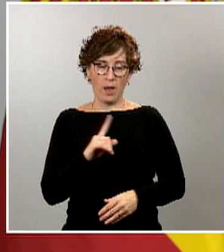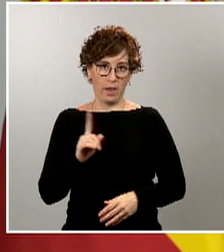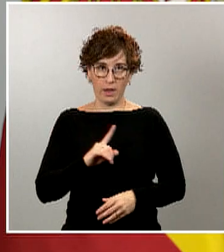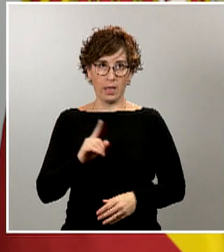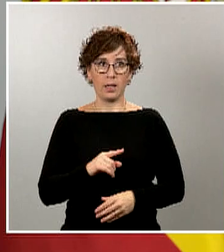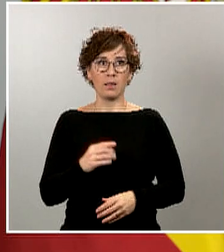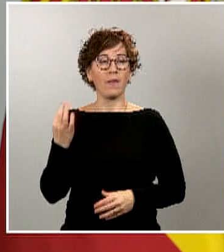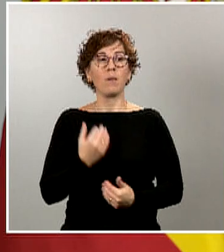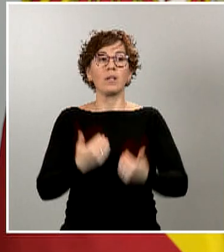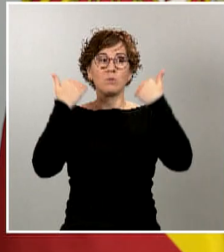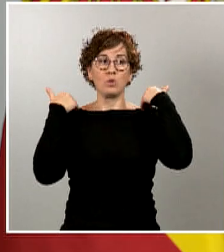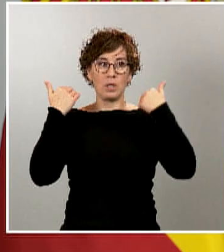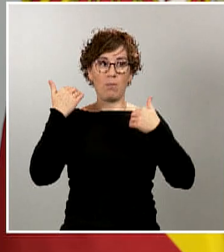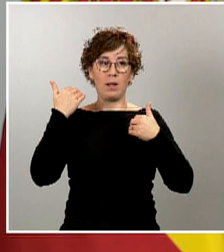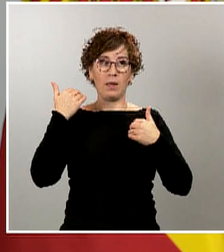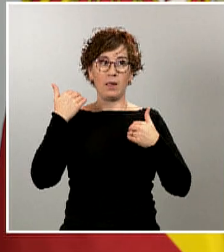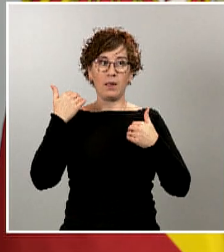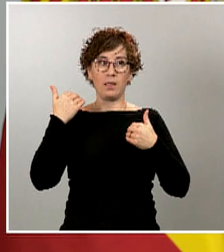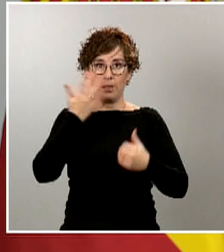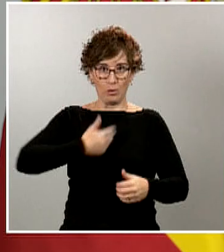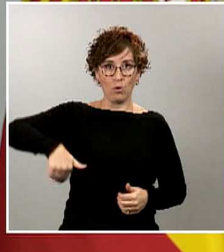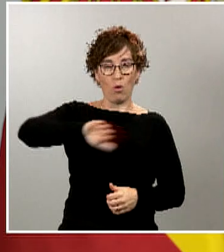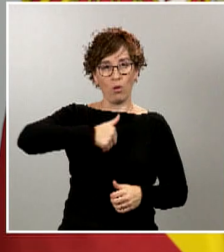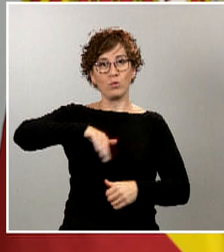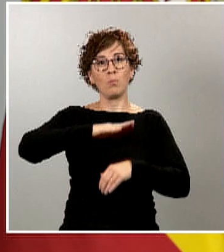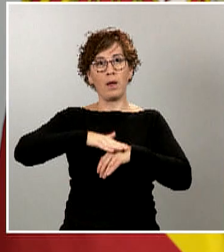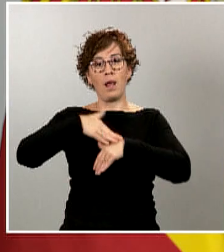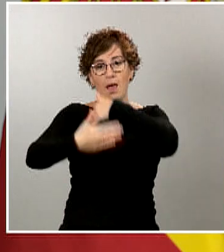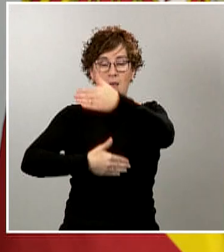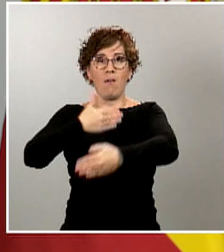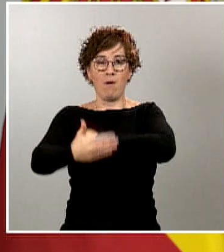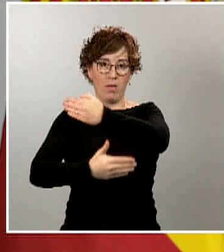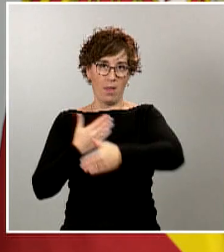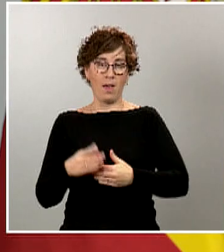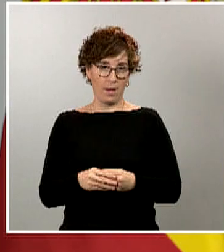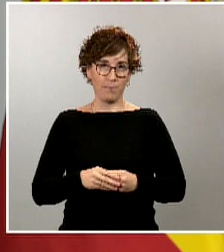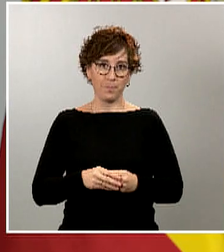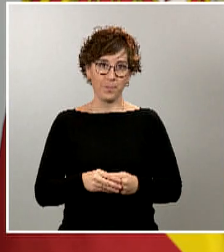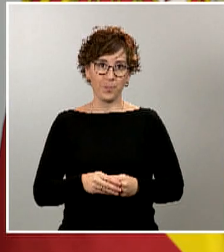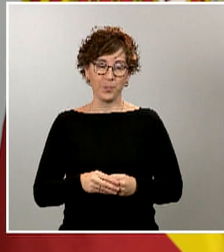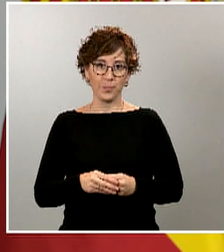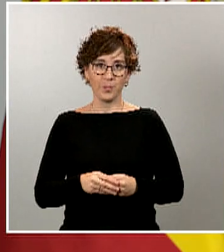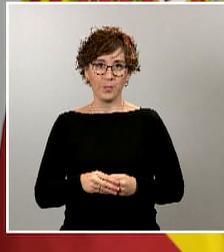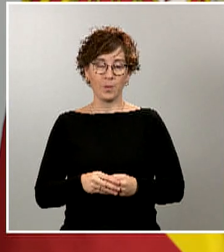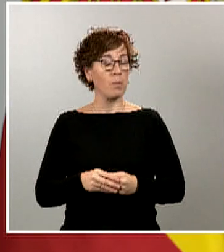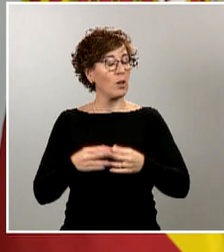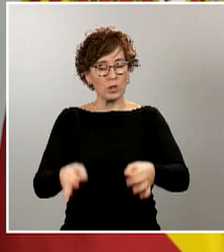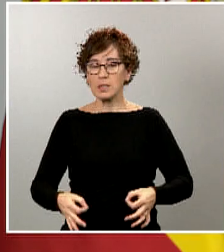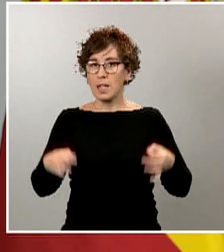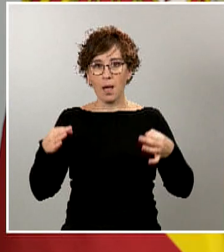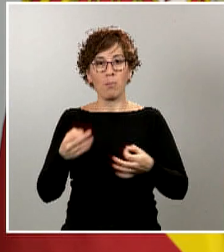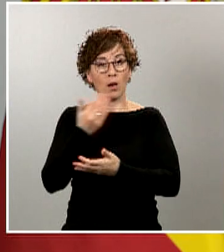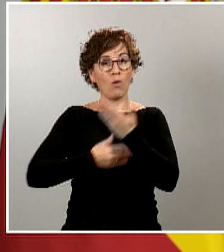todos vamos a hacer que podamos ir avanzando y, como decía antes, siempre tendrán la colaboración